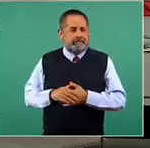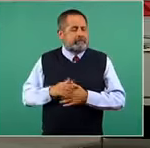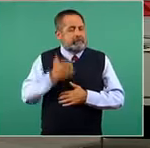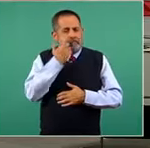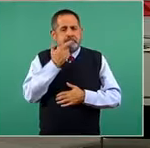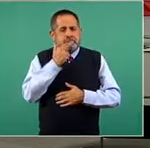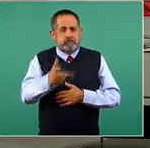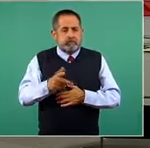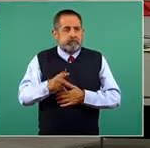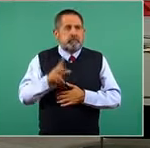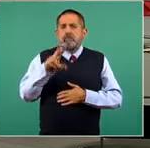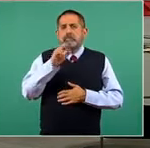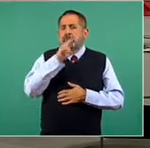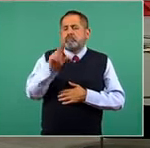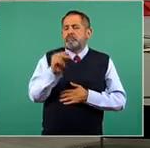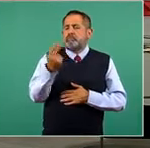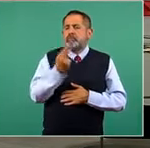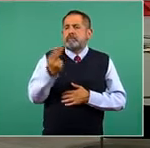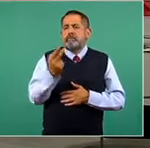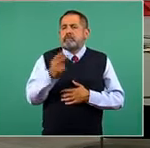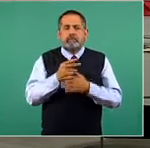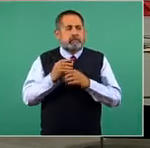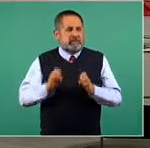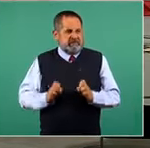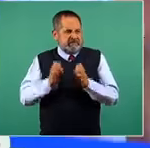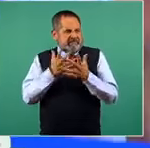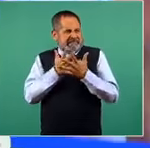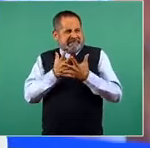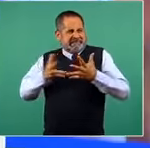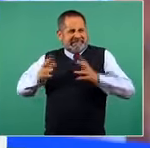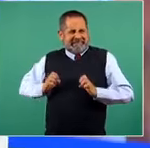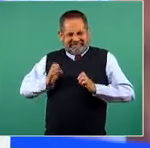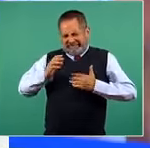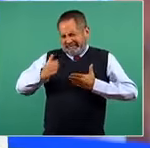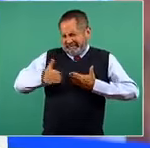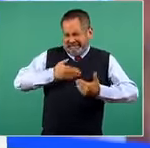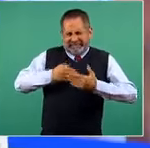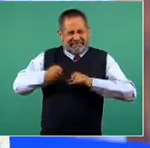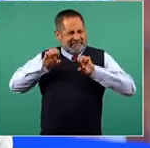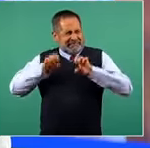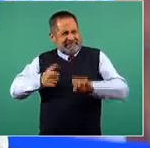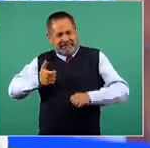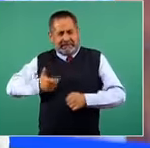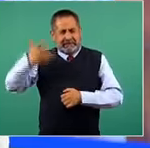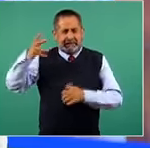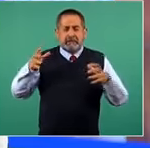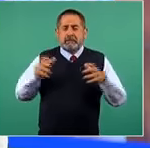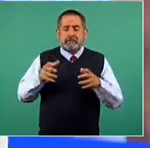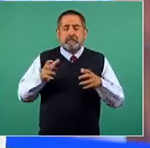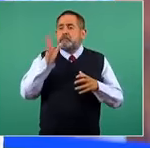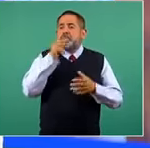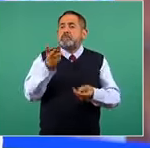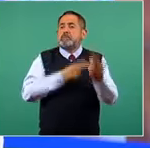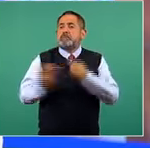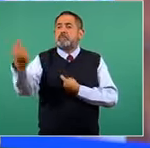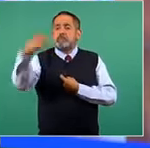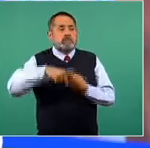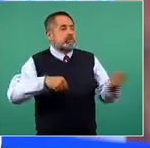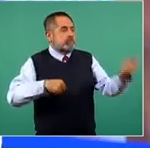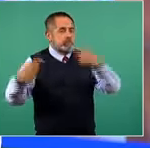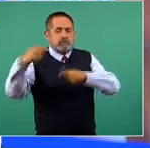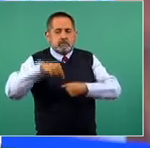altísima tecnología que resultan muy caros. No quiere decir que no sea necesaria la alta tecnología médica,